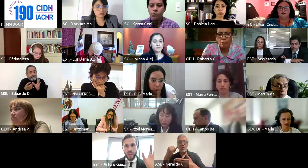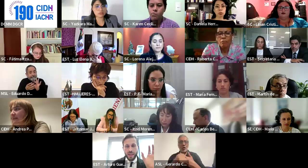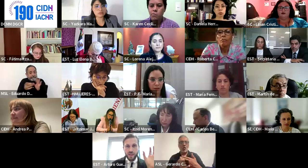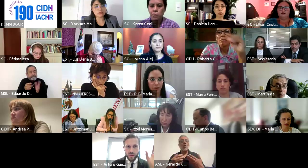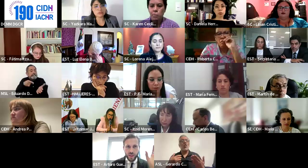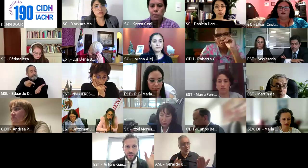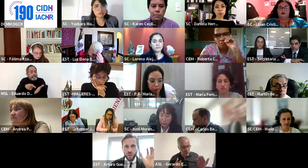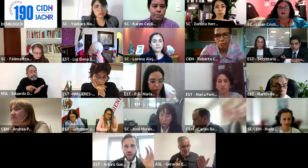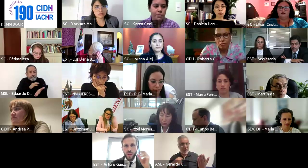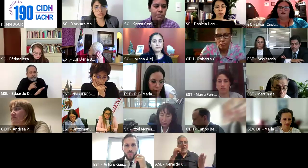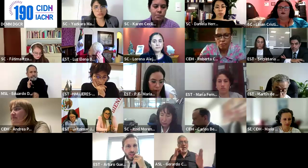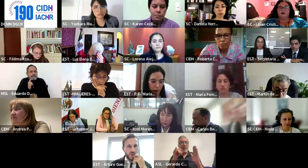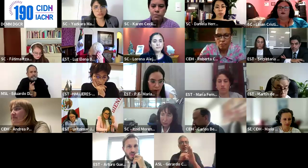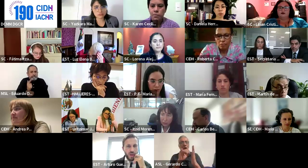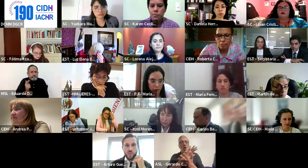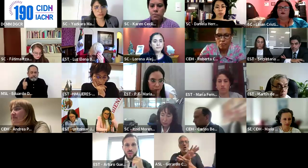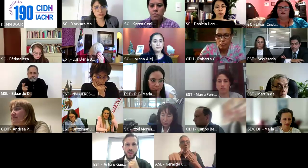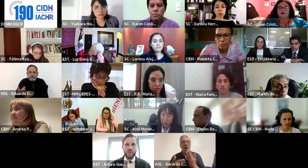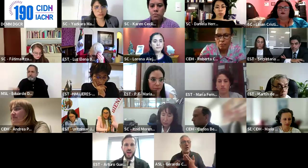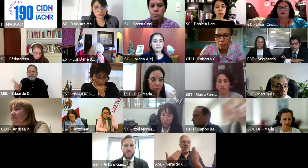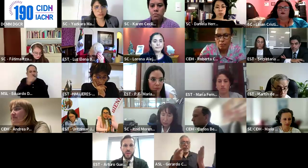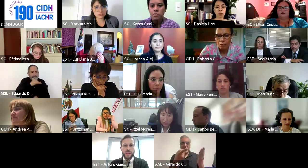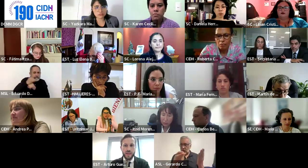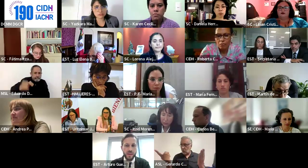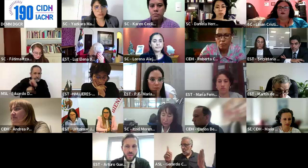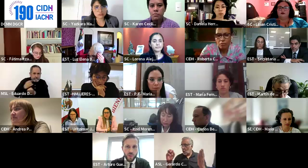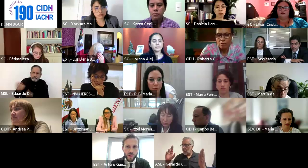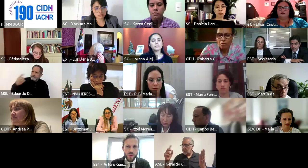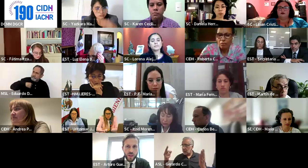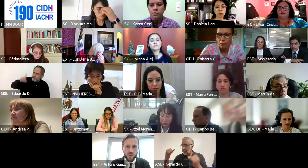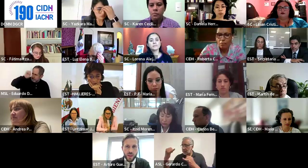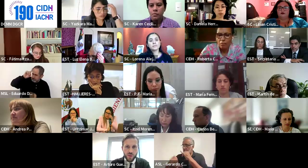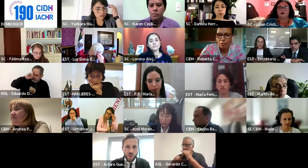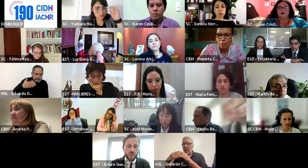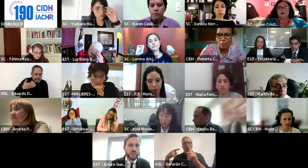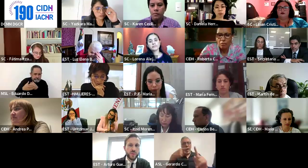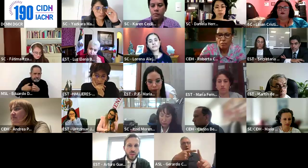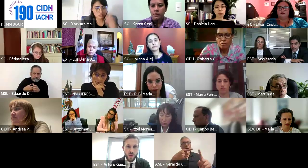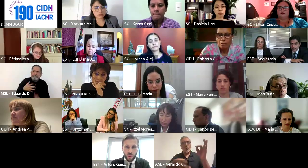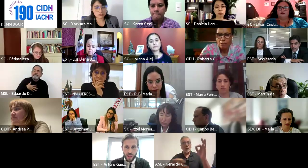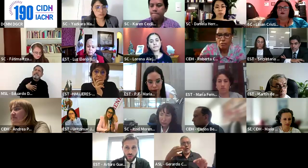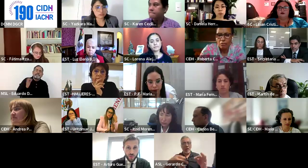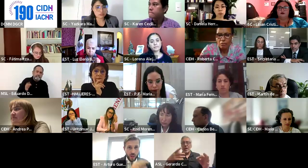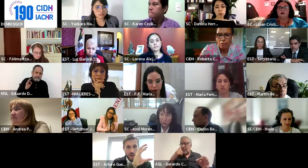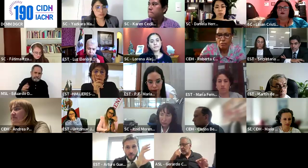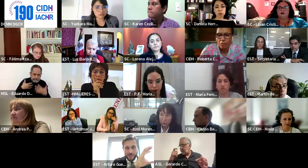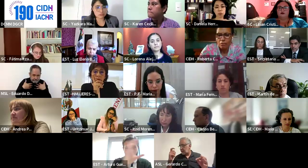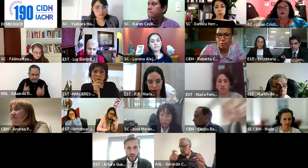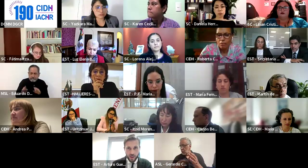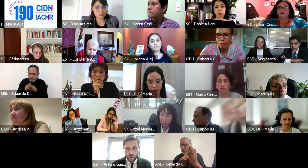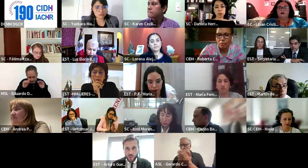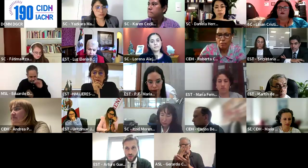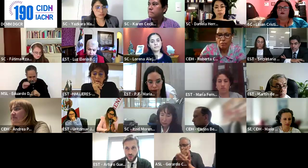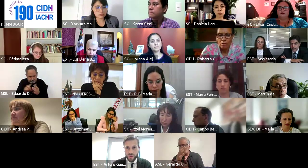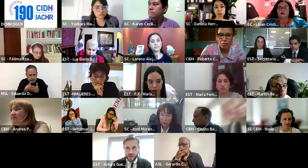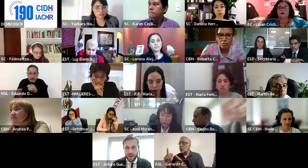permitido identificar todas las recomendaciones de organismos internacionales que van dirigidas a Poder Judicial de la Federación, identificándolas por derechos, pasando de